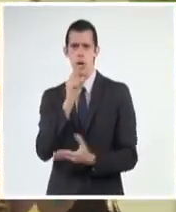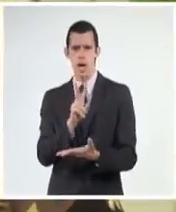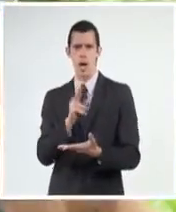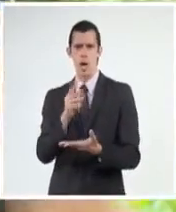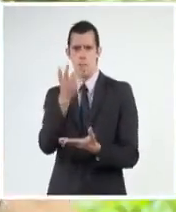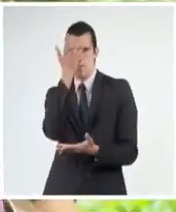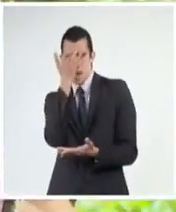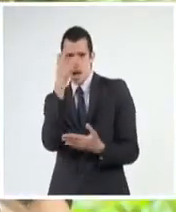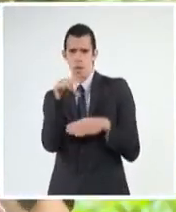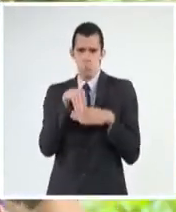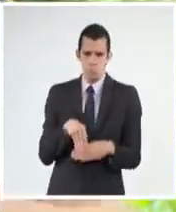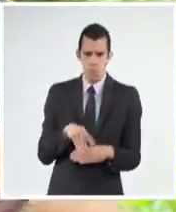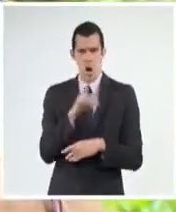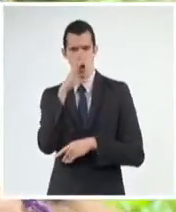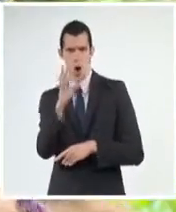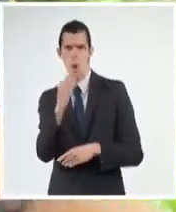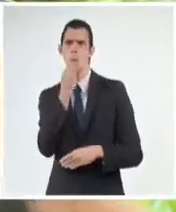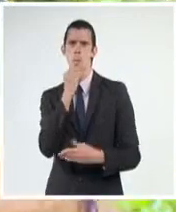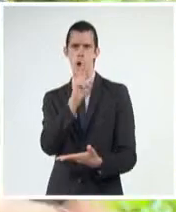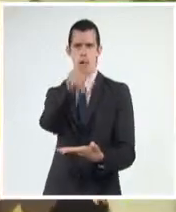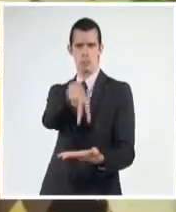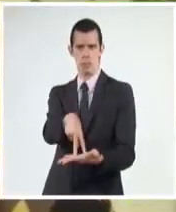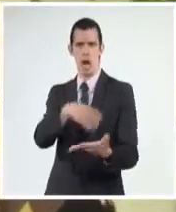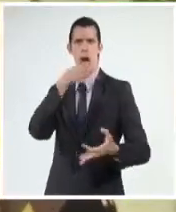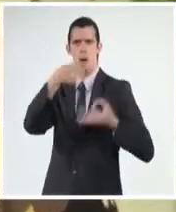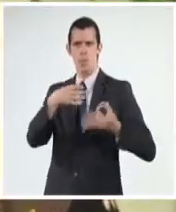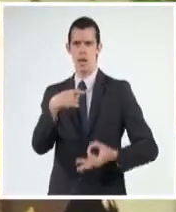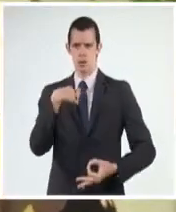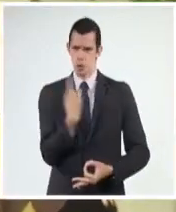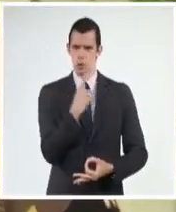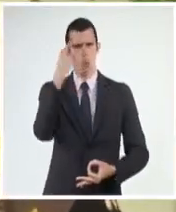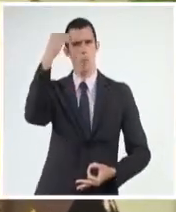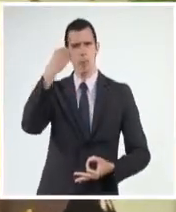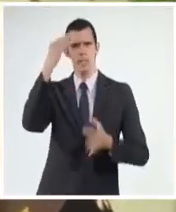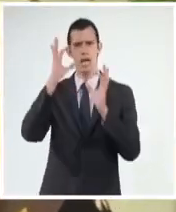reflexión y diálogo Cuba en la hora actual es